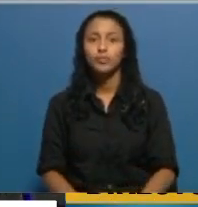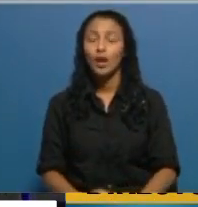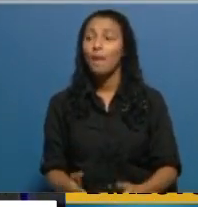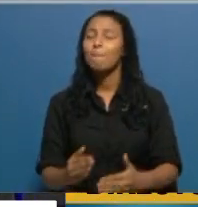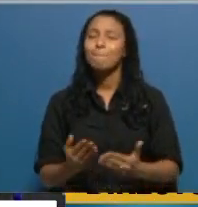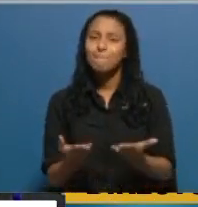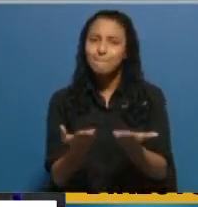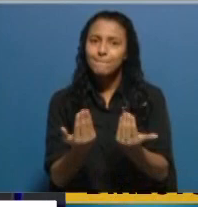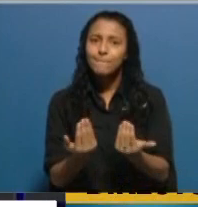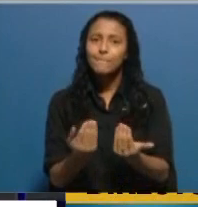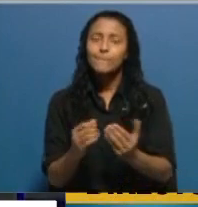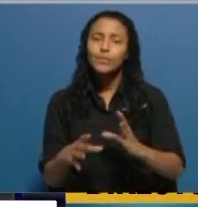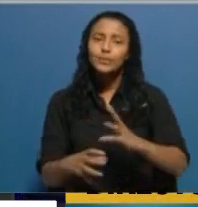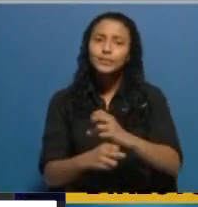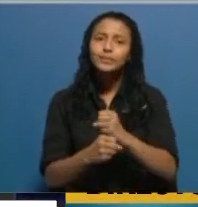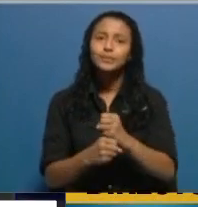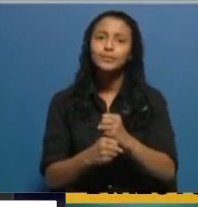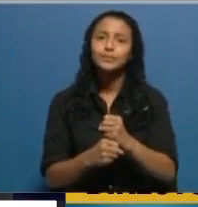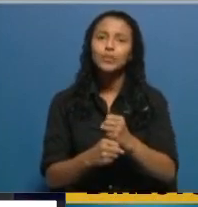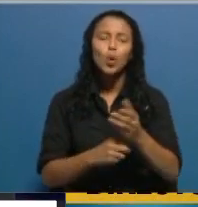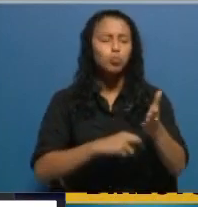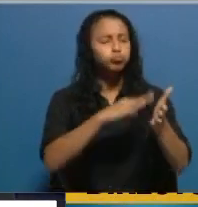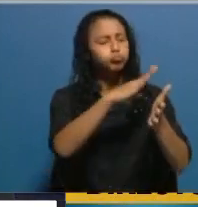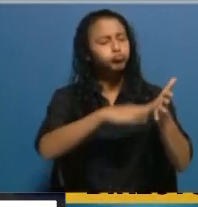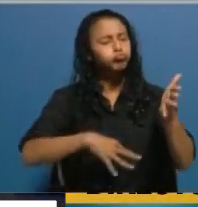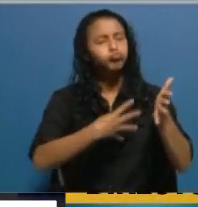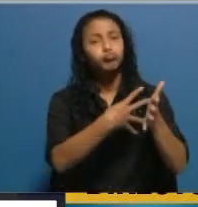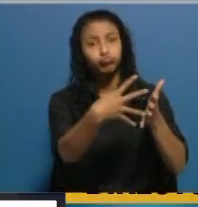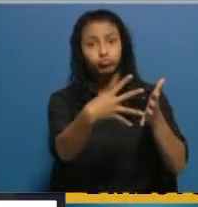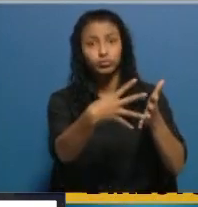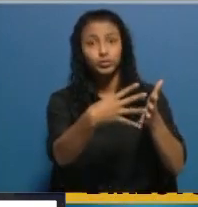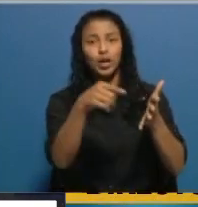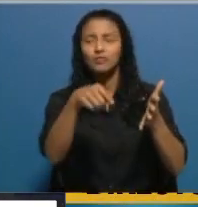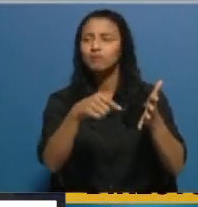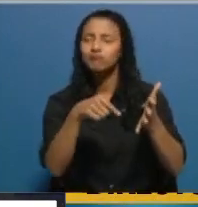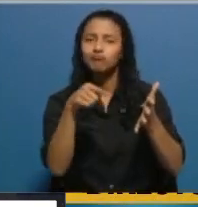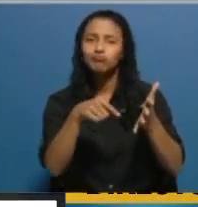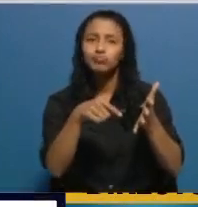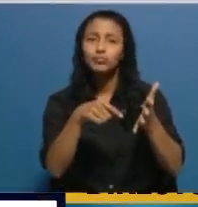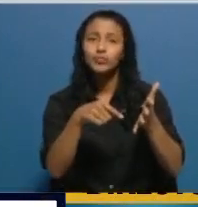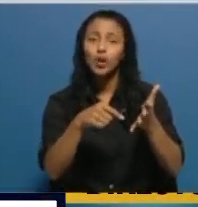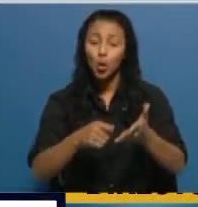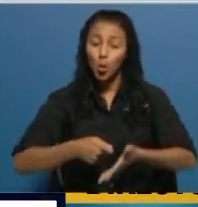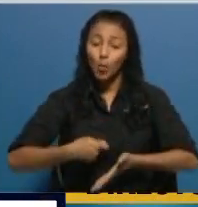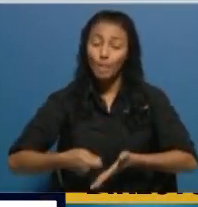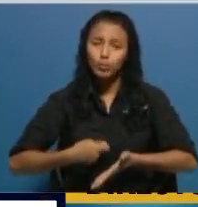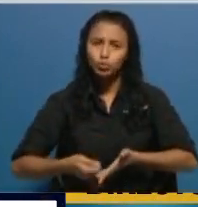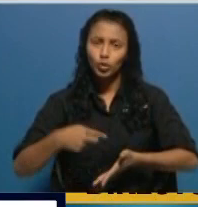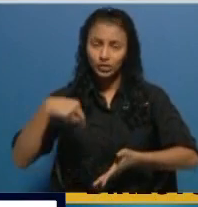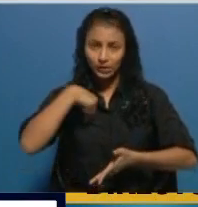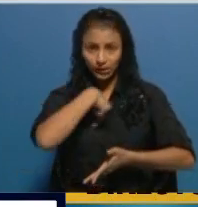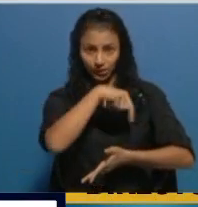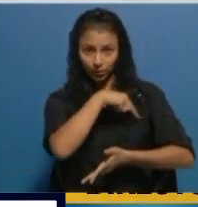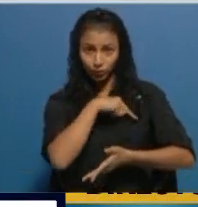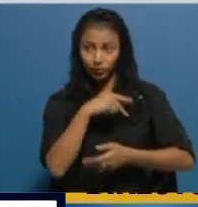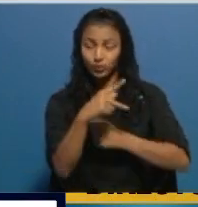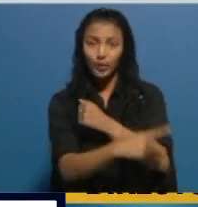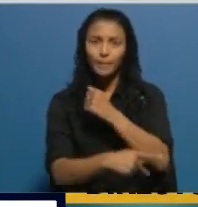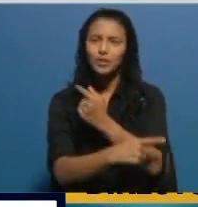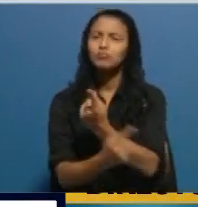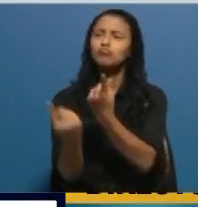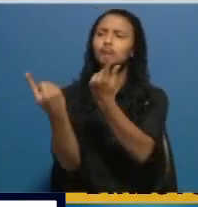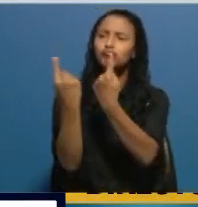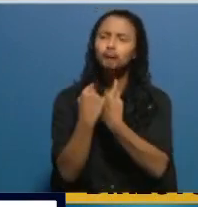instrucciones para organizar una agenda en ese sentido a fin que los productores de nuestro país vengan a la asamblea a